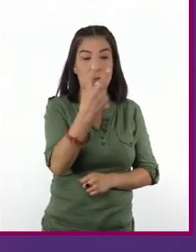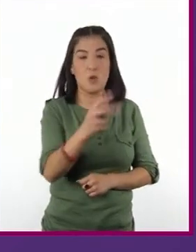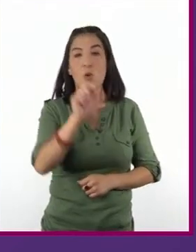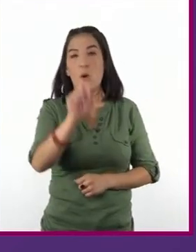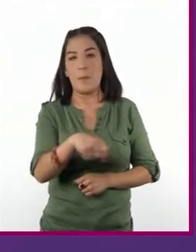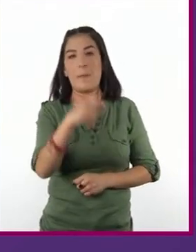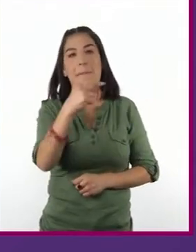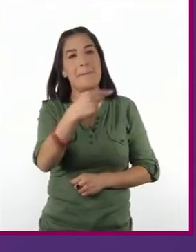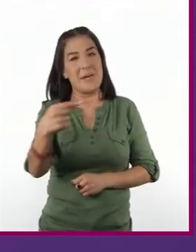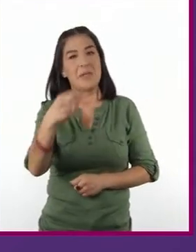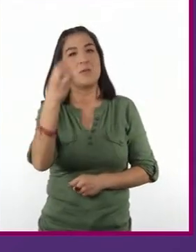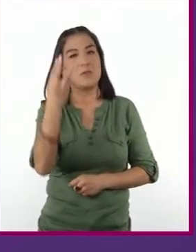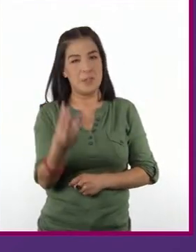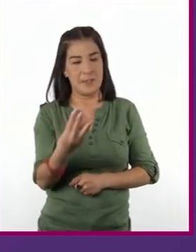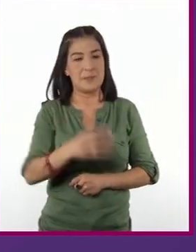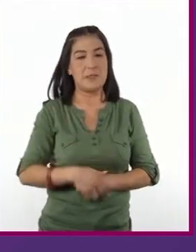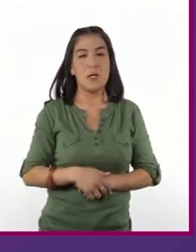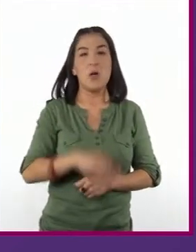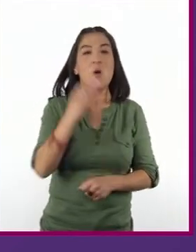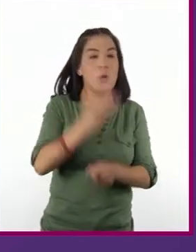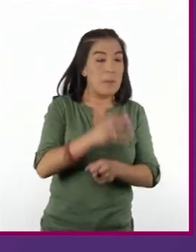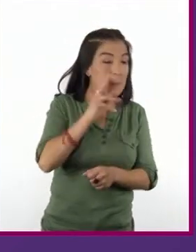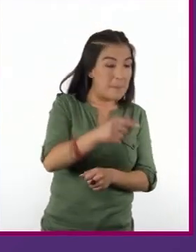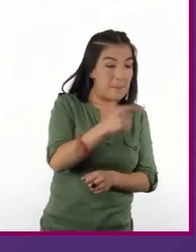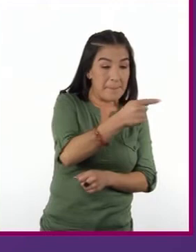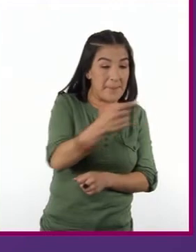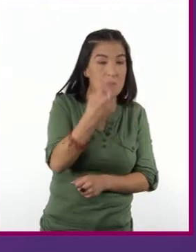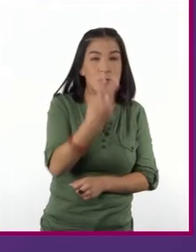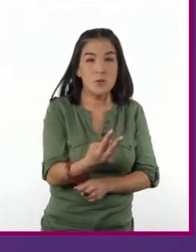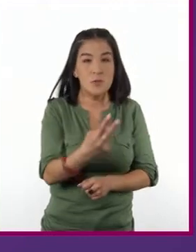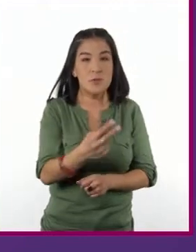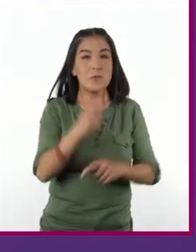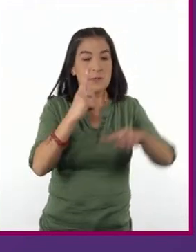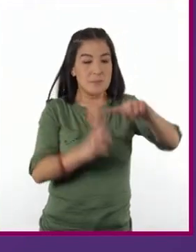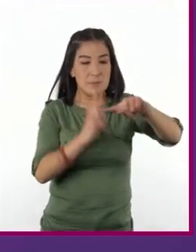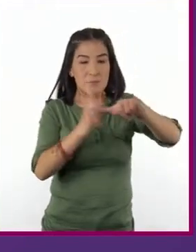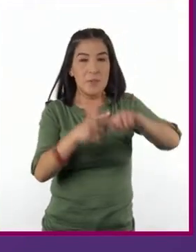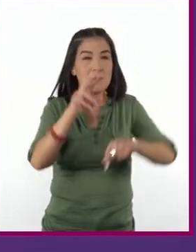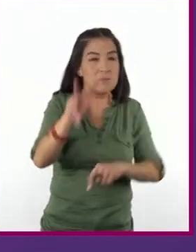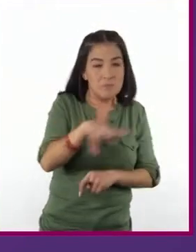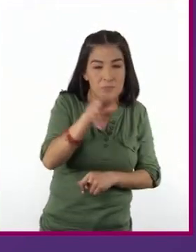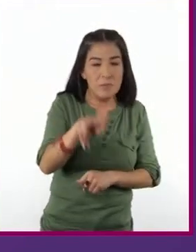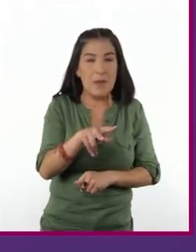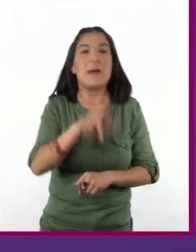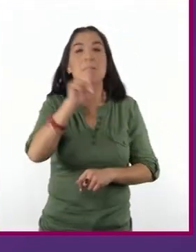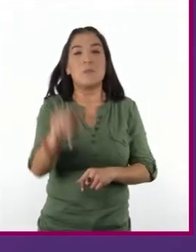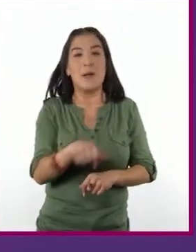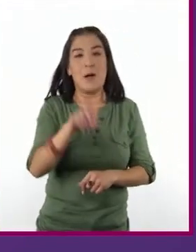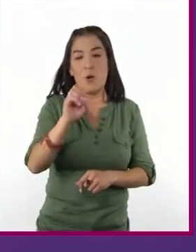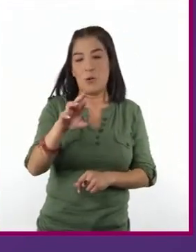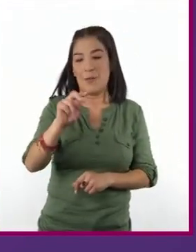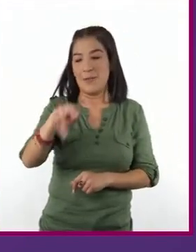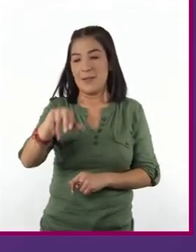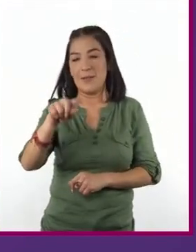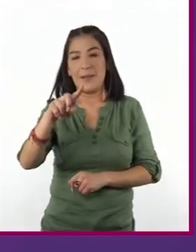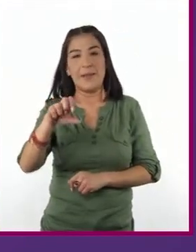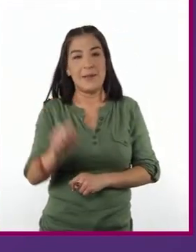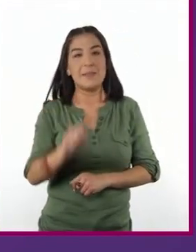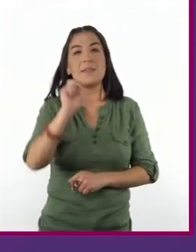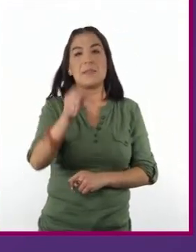3. Localizamos al menos 2 en el eje de las abscisas, luego localizamos en el eje de las ordenadas menos